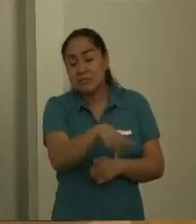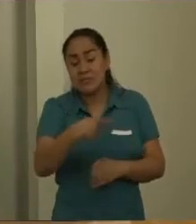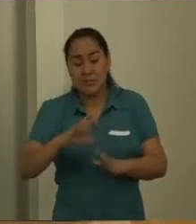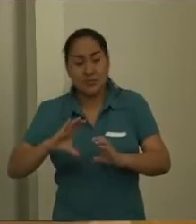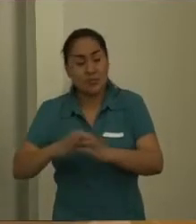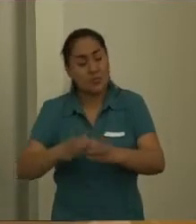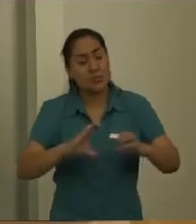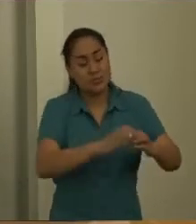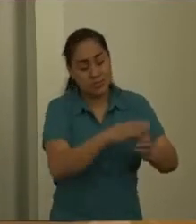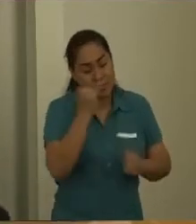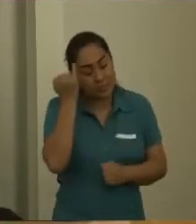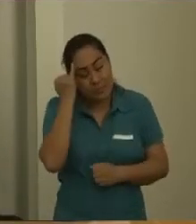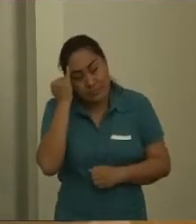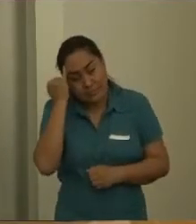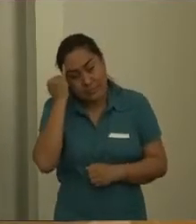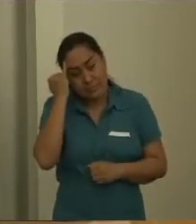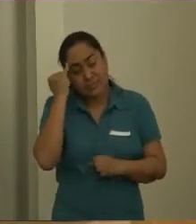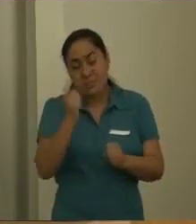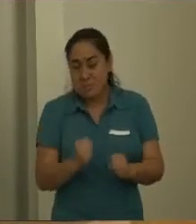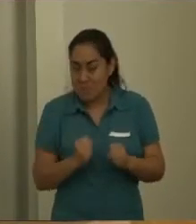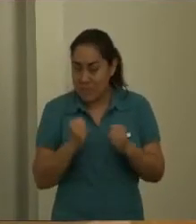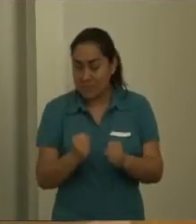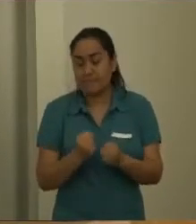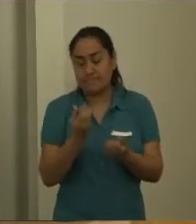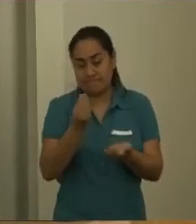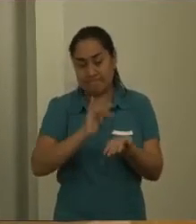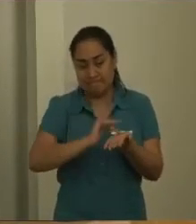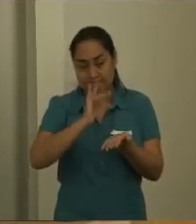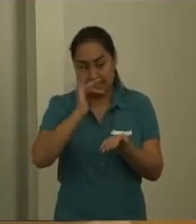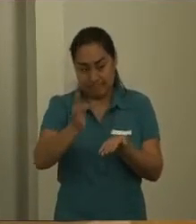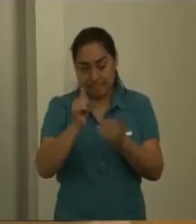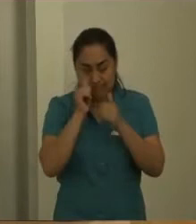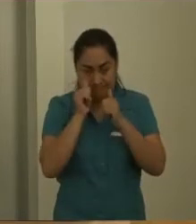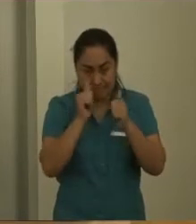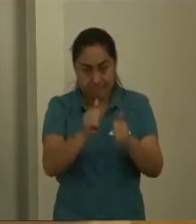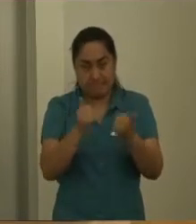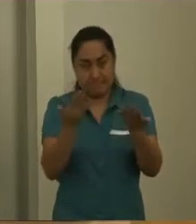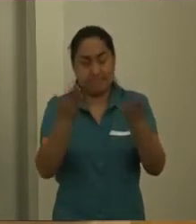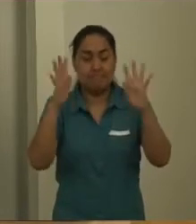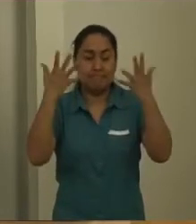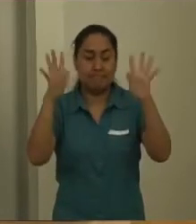indígenas empoderadas gracias por su atención